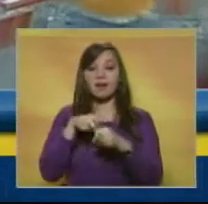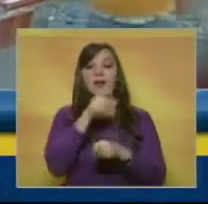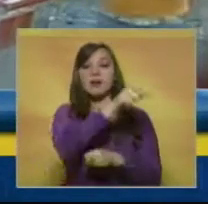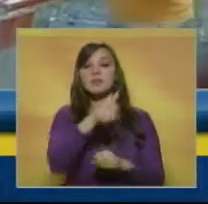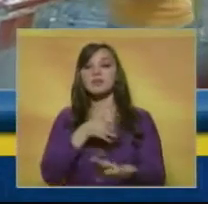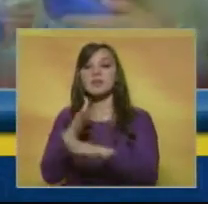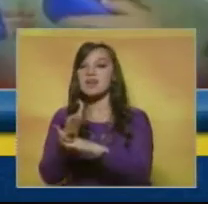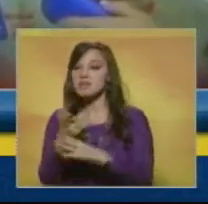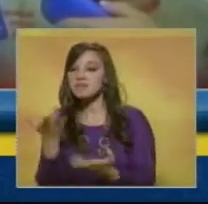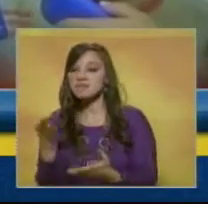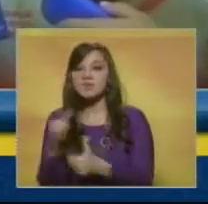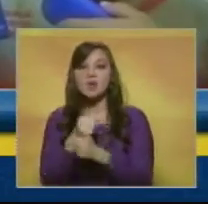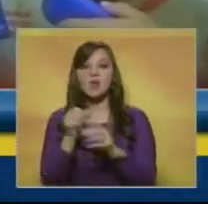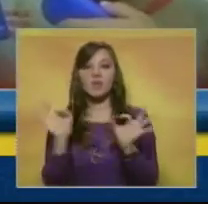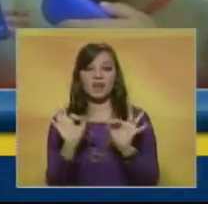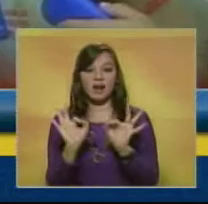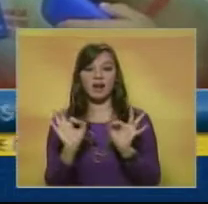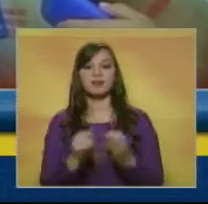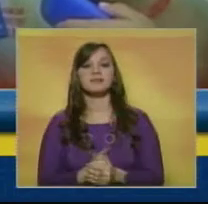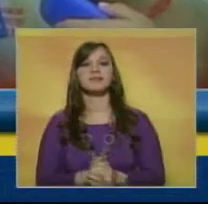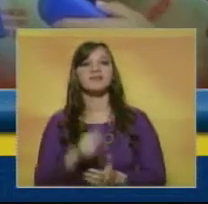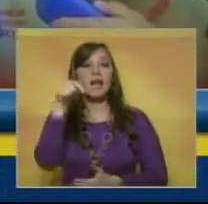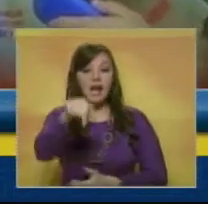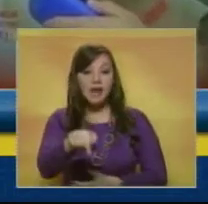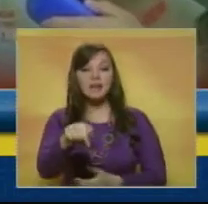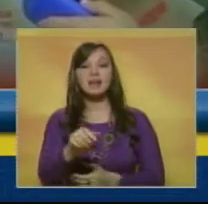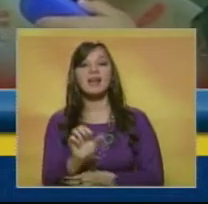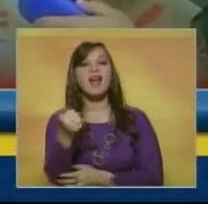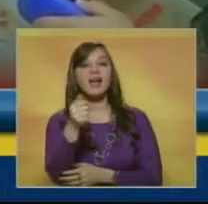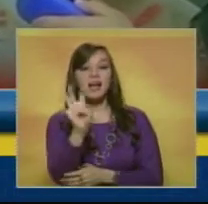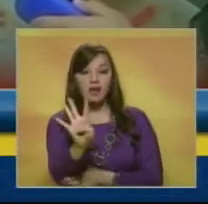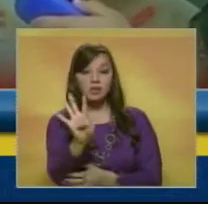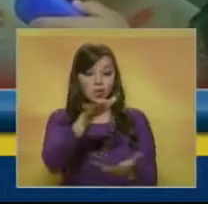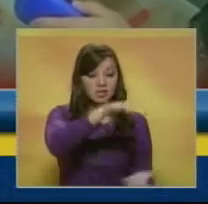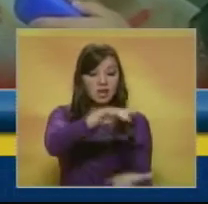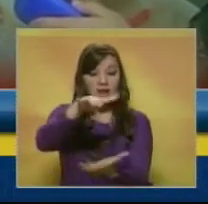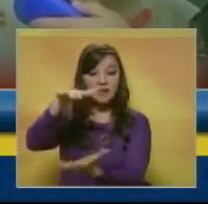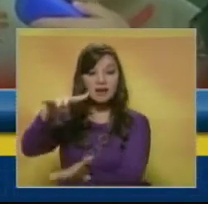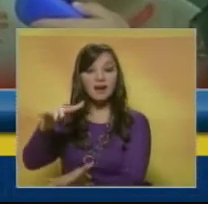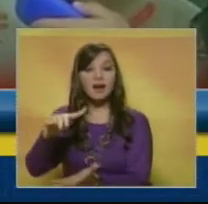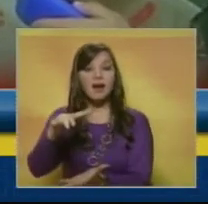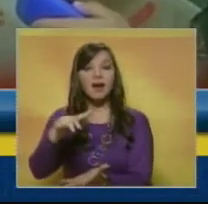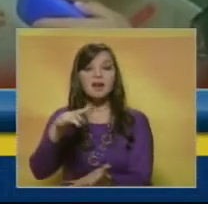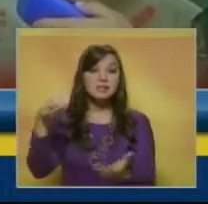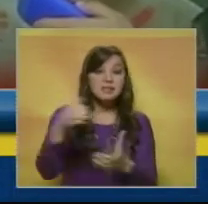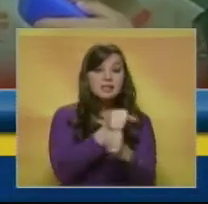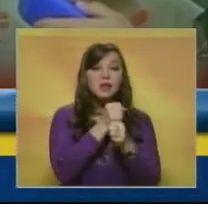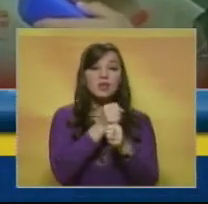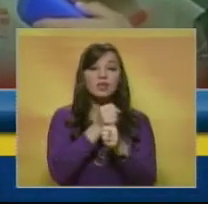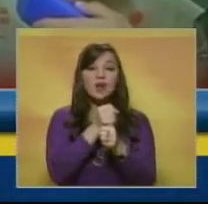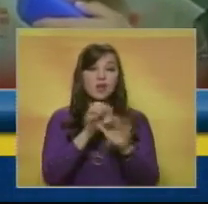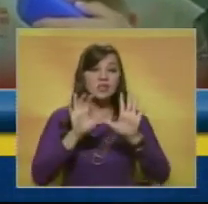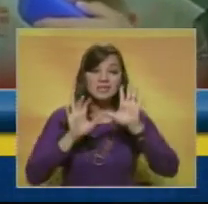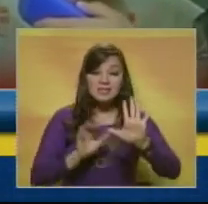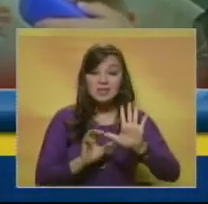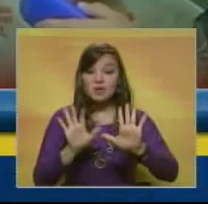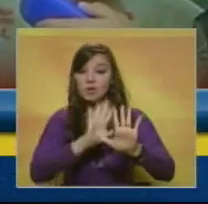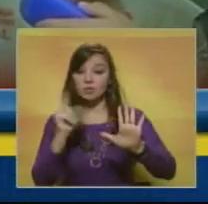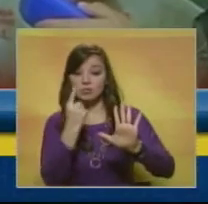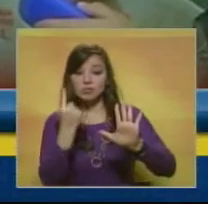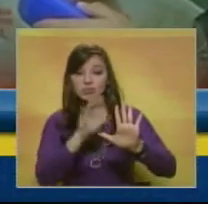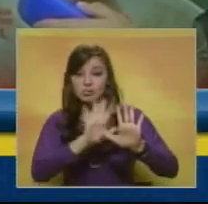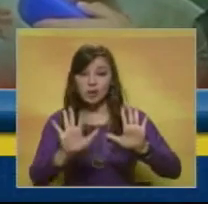este establecimiento. Aquí de 14 cajas se encontraban solamente 5 cajas aperturadas. Se mandó